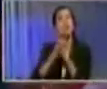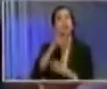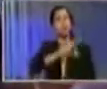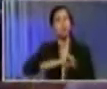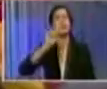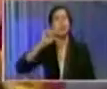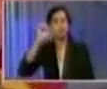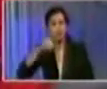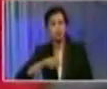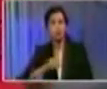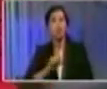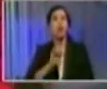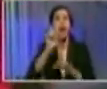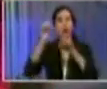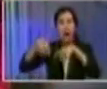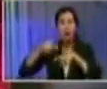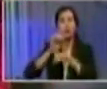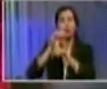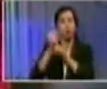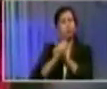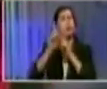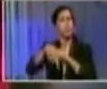ecosocialista y agroecológico también.